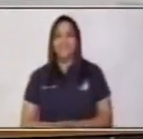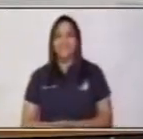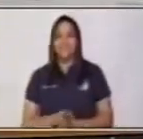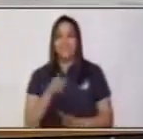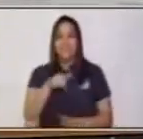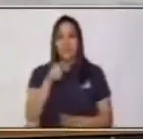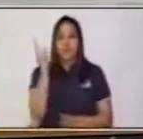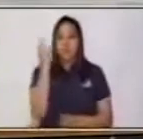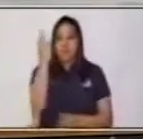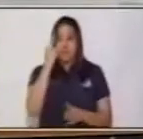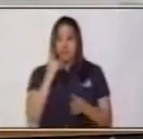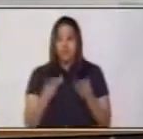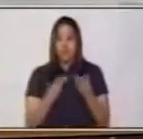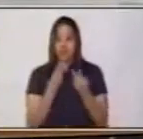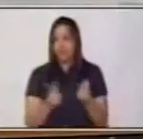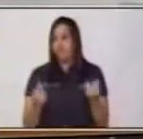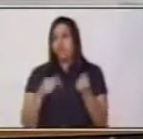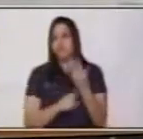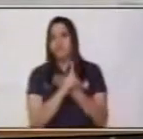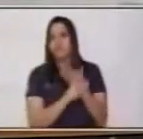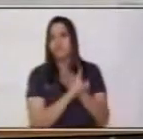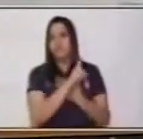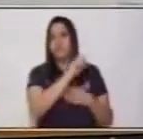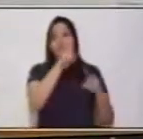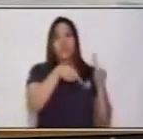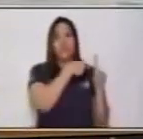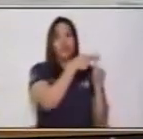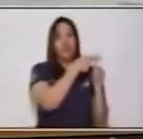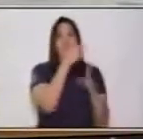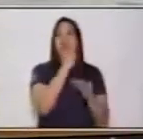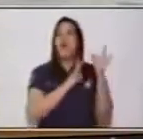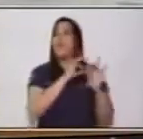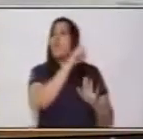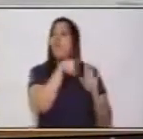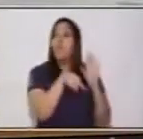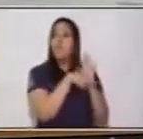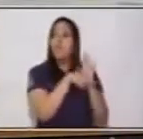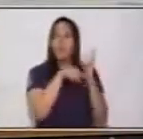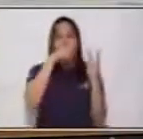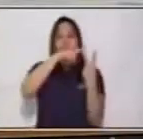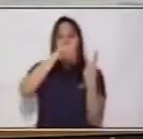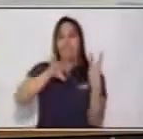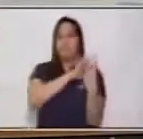El caso, conocido como suma o diferencia de cubos perfectos, está formado por